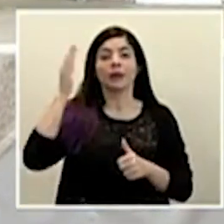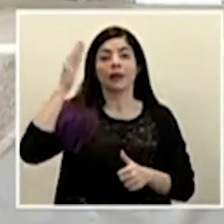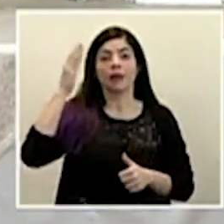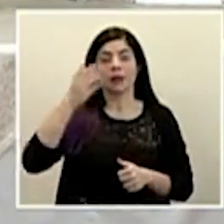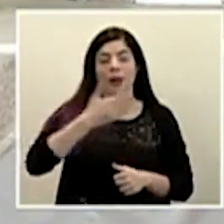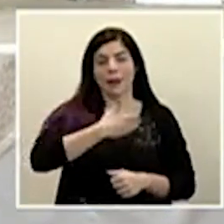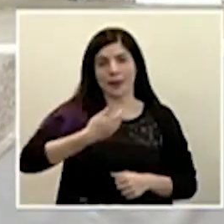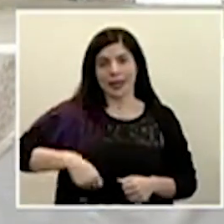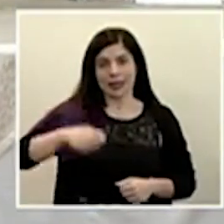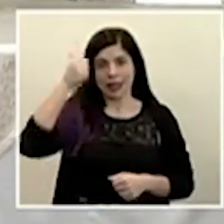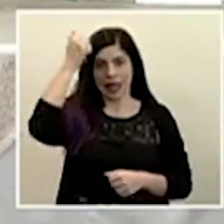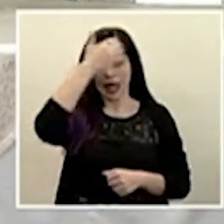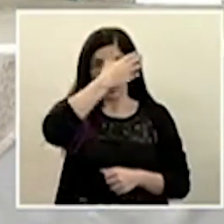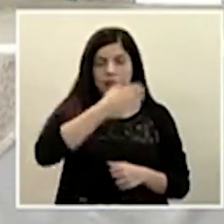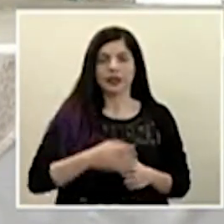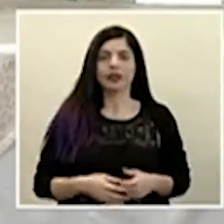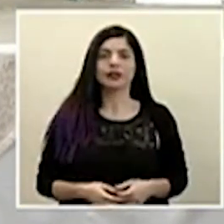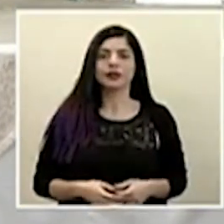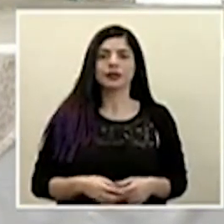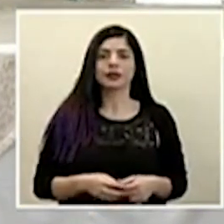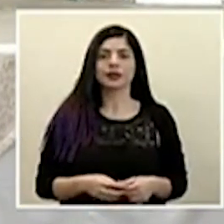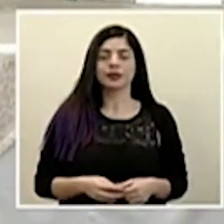Carlos Alvarado.